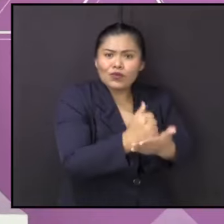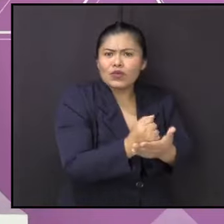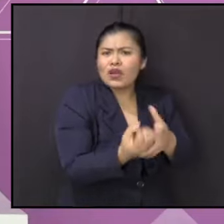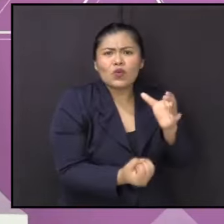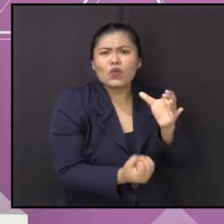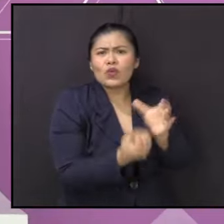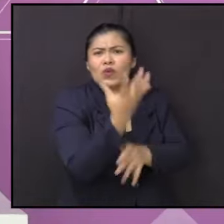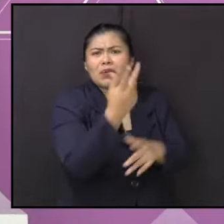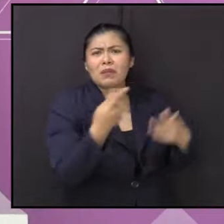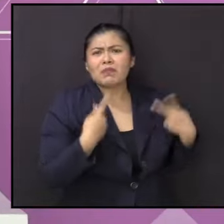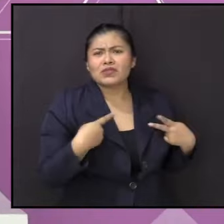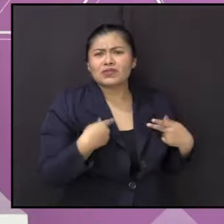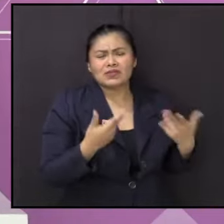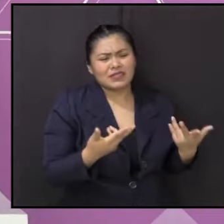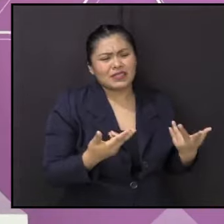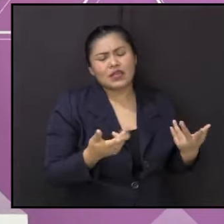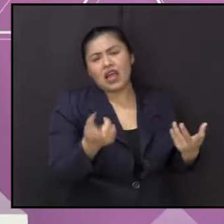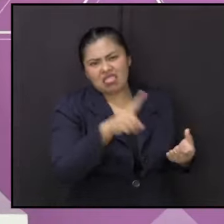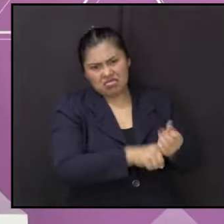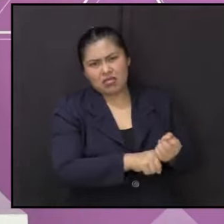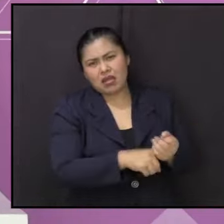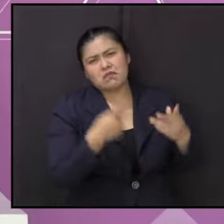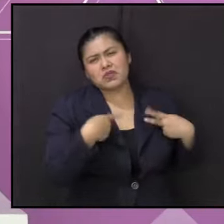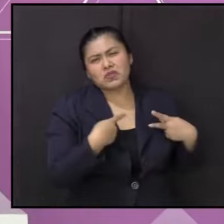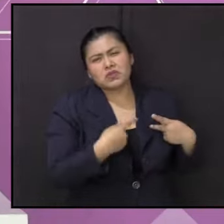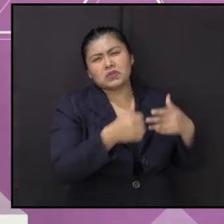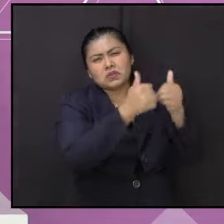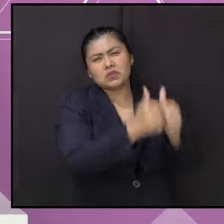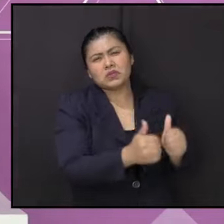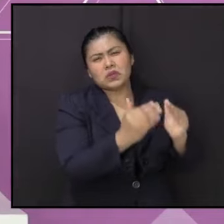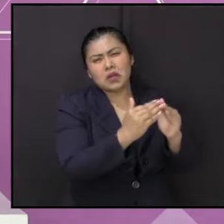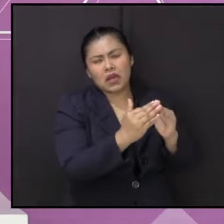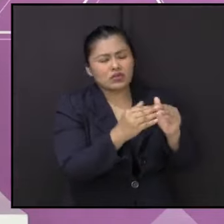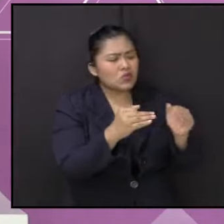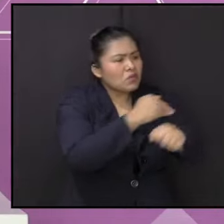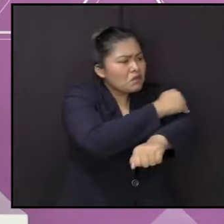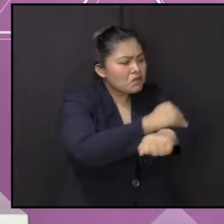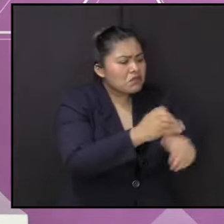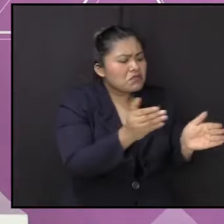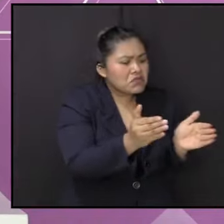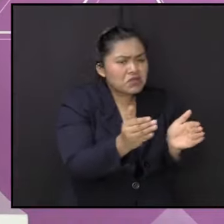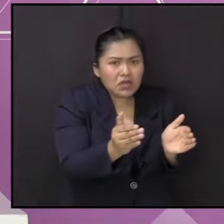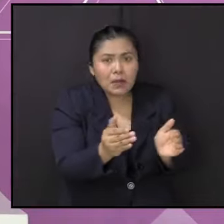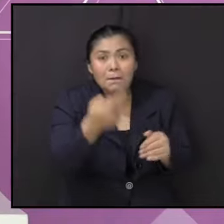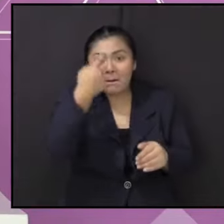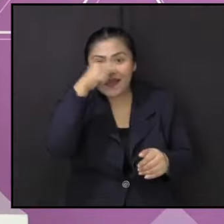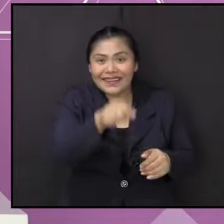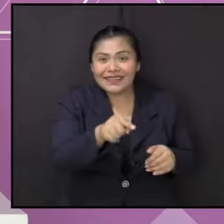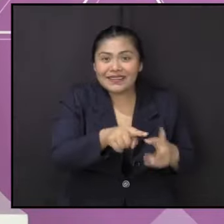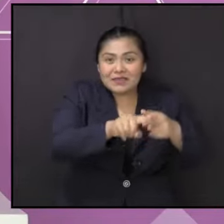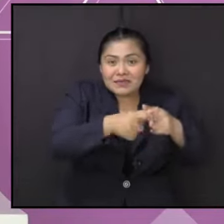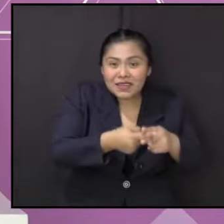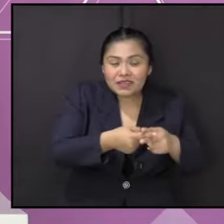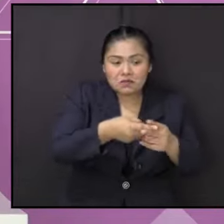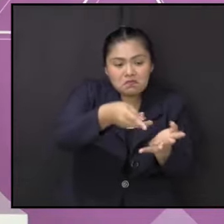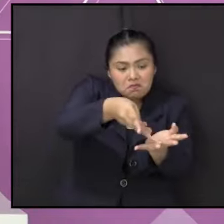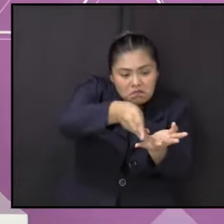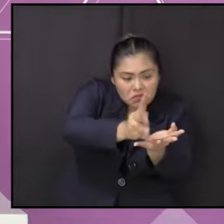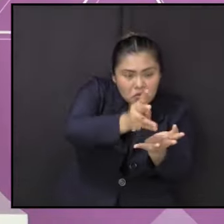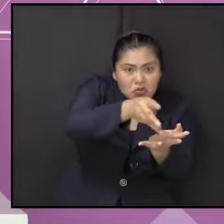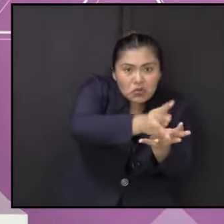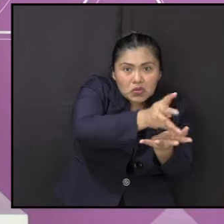a los pequeños innovadores, a las personas, a las amas de casa, a las familias pequeñas, para que empiecen ellos a cultivar. Por ejemplo, cultivar las hortalizas, se